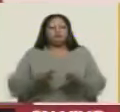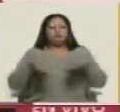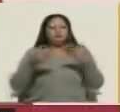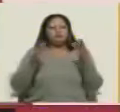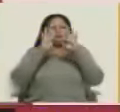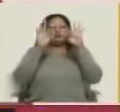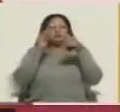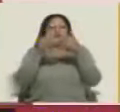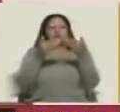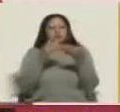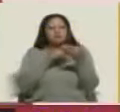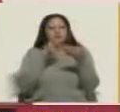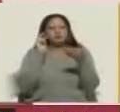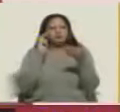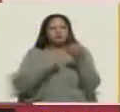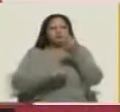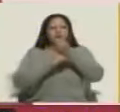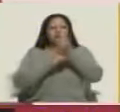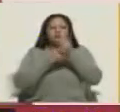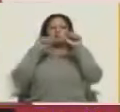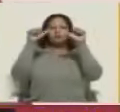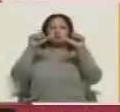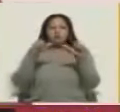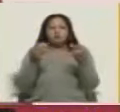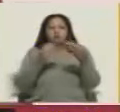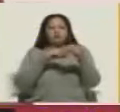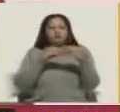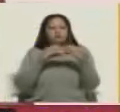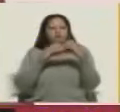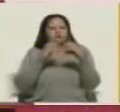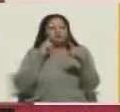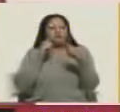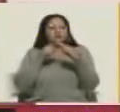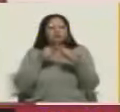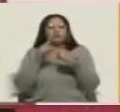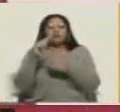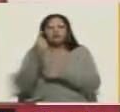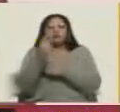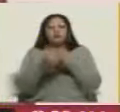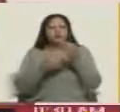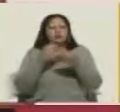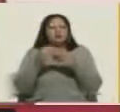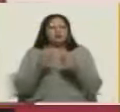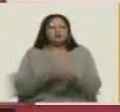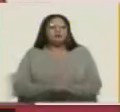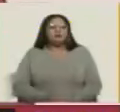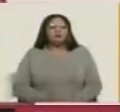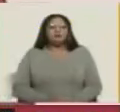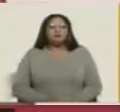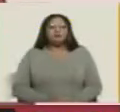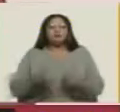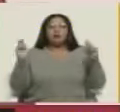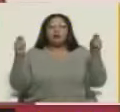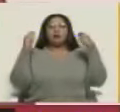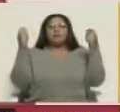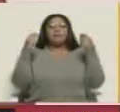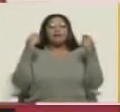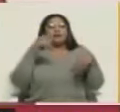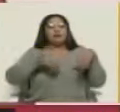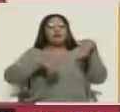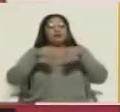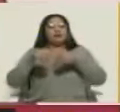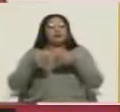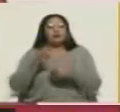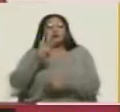a nuestros estatutos, a las bases programáticas, a la declaración de principio de nuestro partido. Y la campaña electoral es